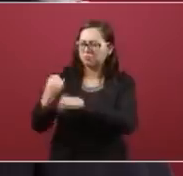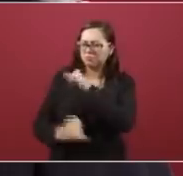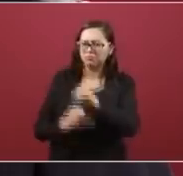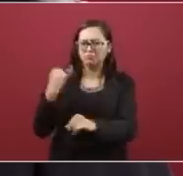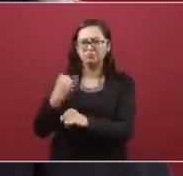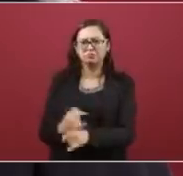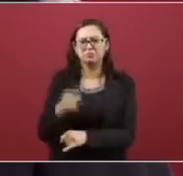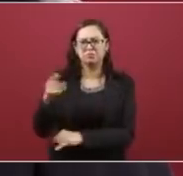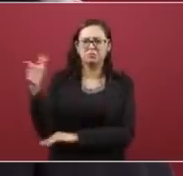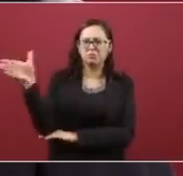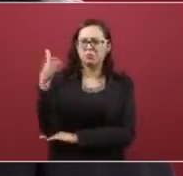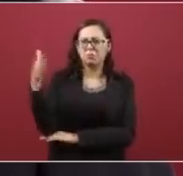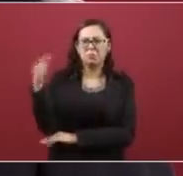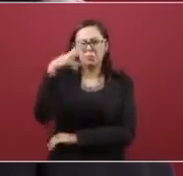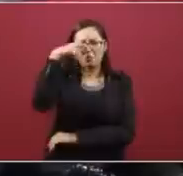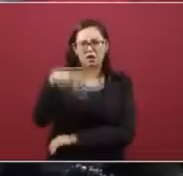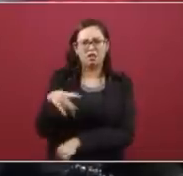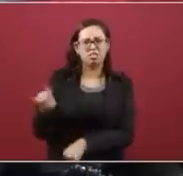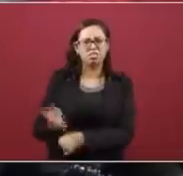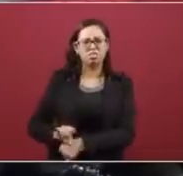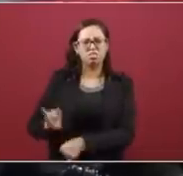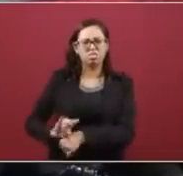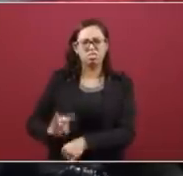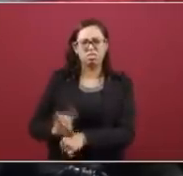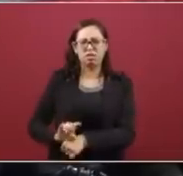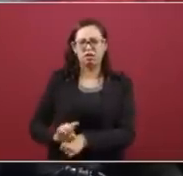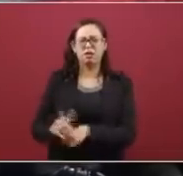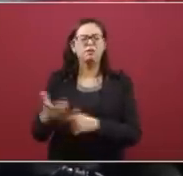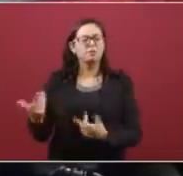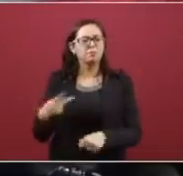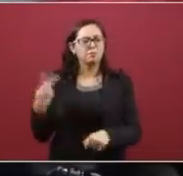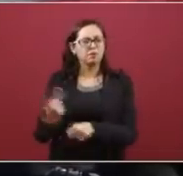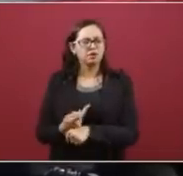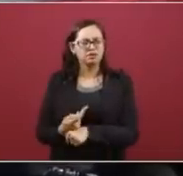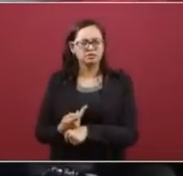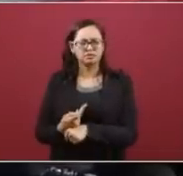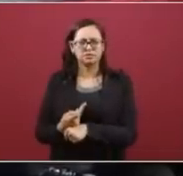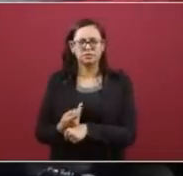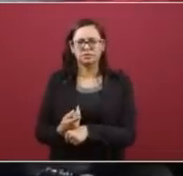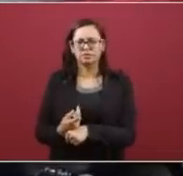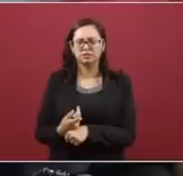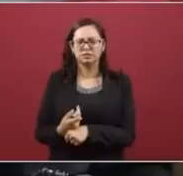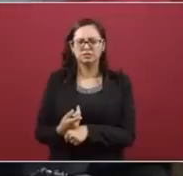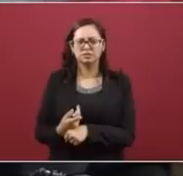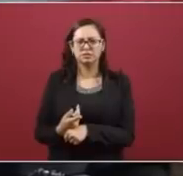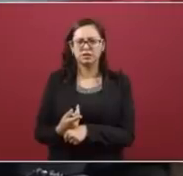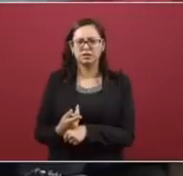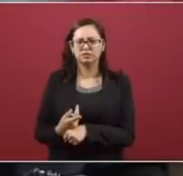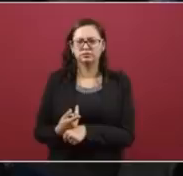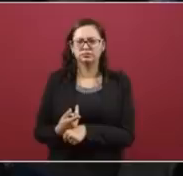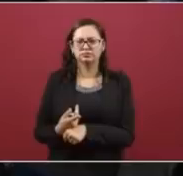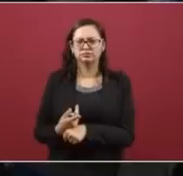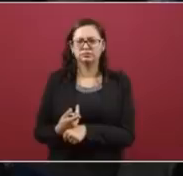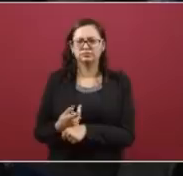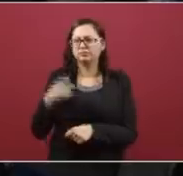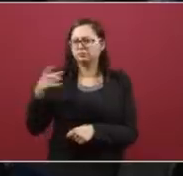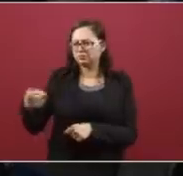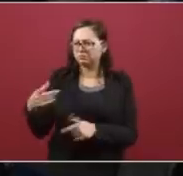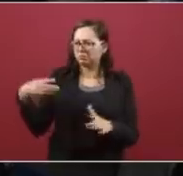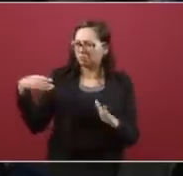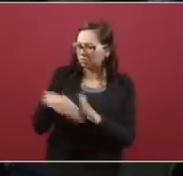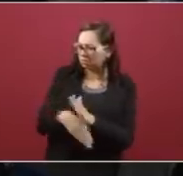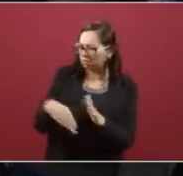puedan usar bandera mexicana y en detrimento, pues, de la ba- de las embarcaciones